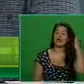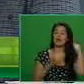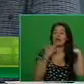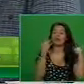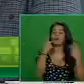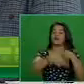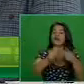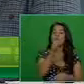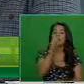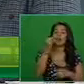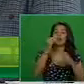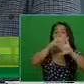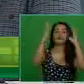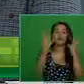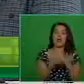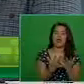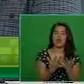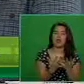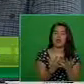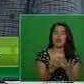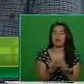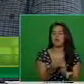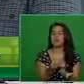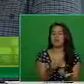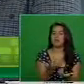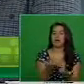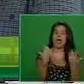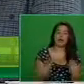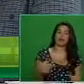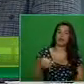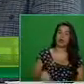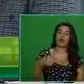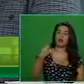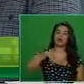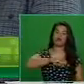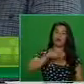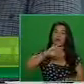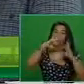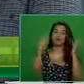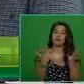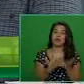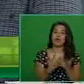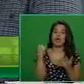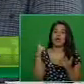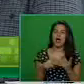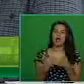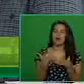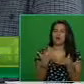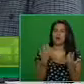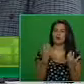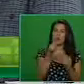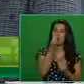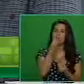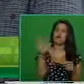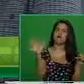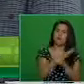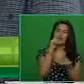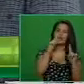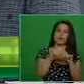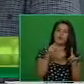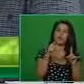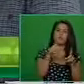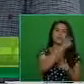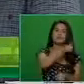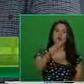las estadísticas de alimentos en el mundo dice que nosotros actualmente producimos a nivel mundial la cantidad de alimentos suficiente para que nadie en el